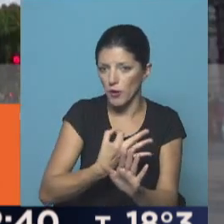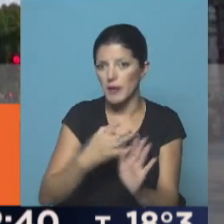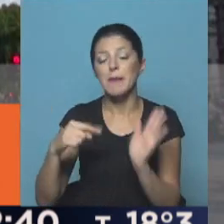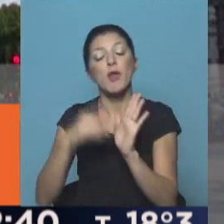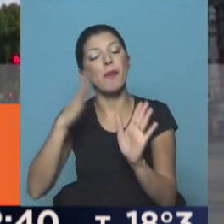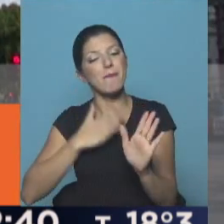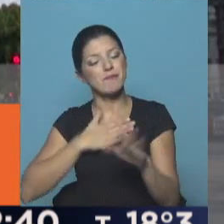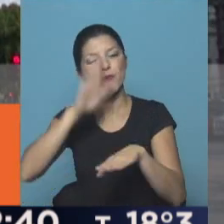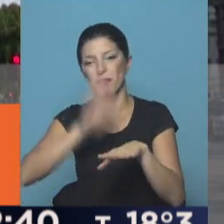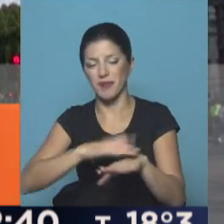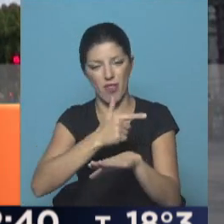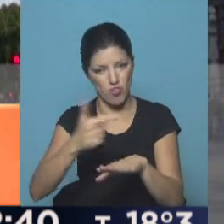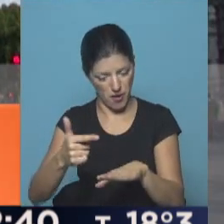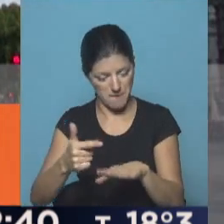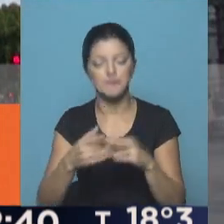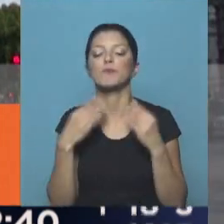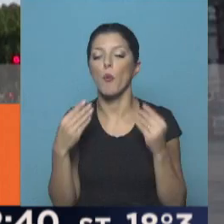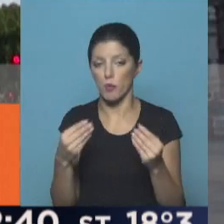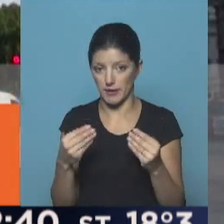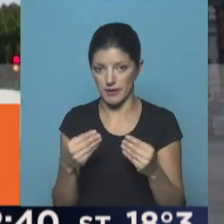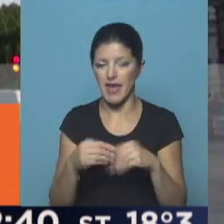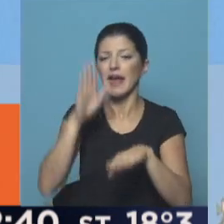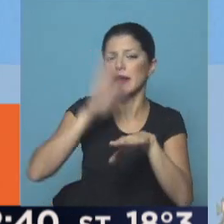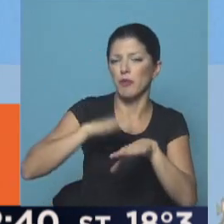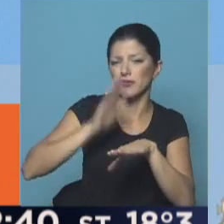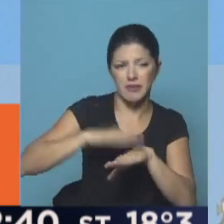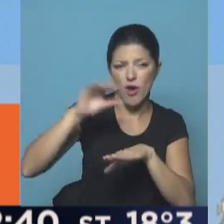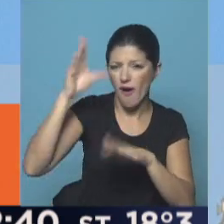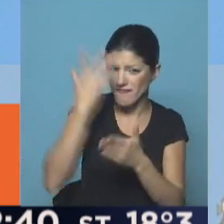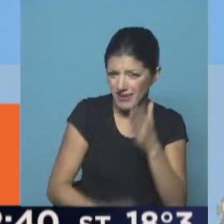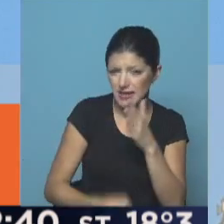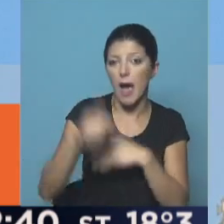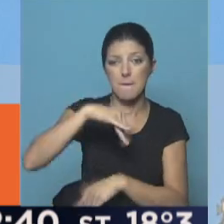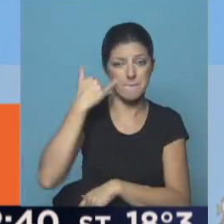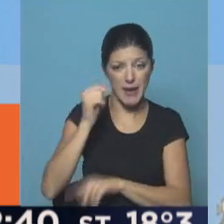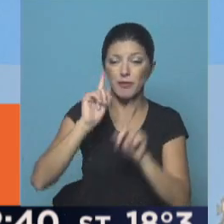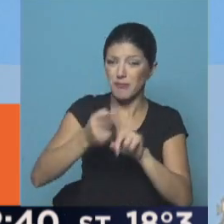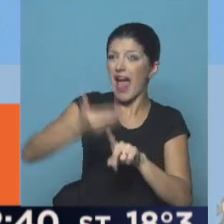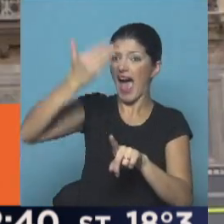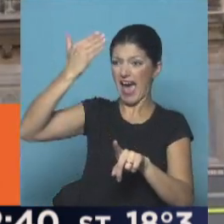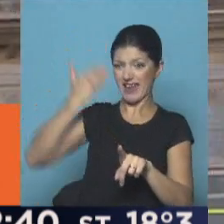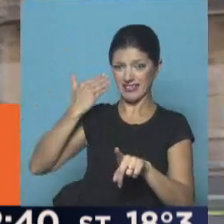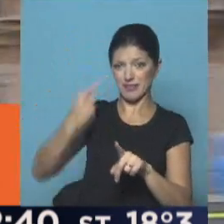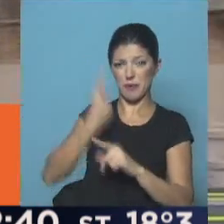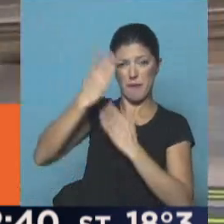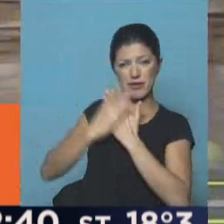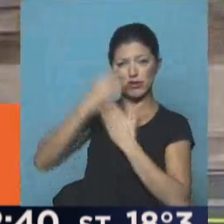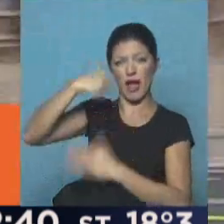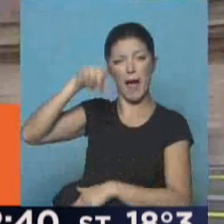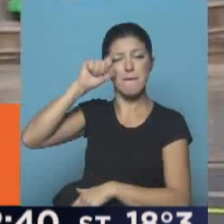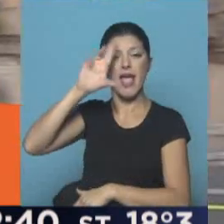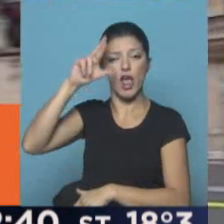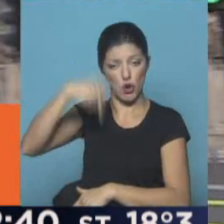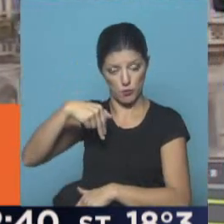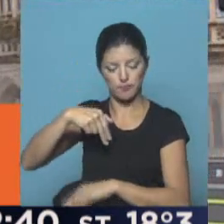irresponsabilidad. Una irresponsabilidad que no es solo de Theresa May, viene ya de David Cameron. Recordemos que el Brexit se produjo,